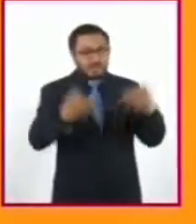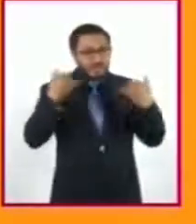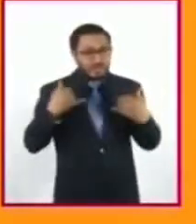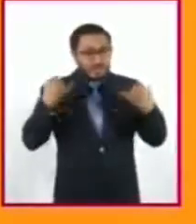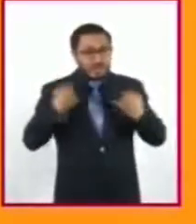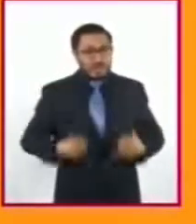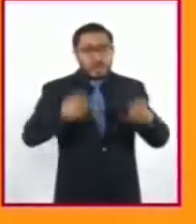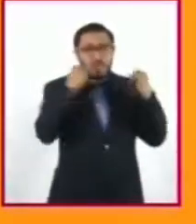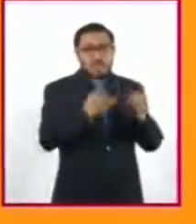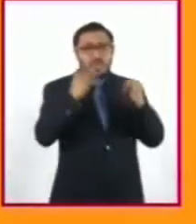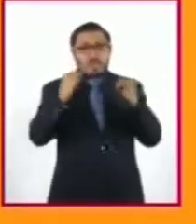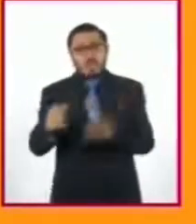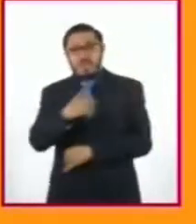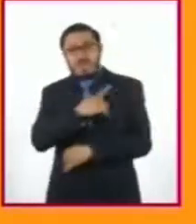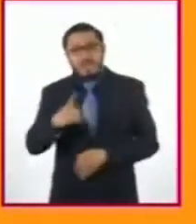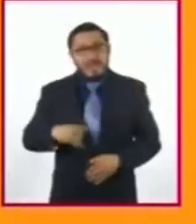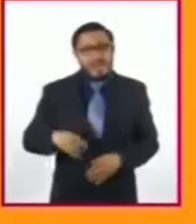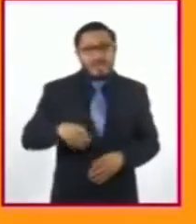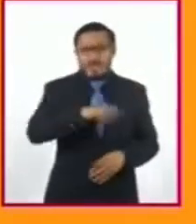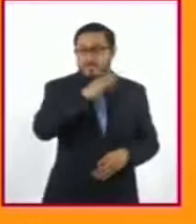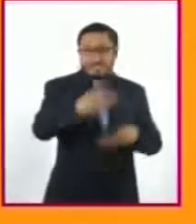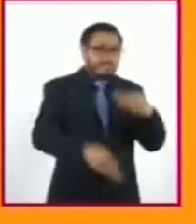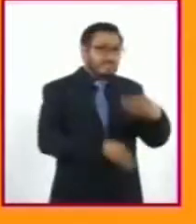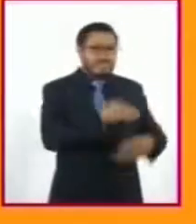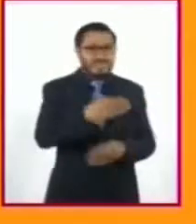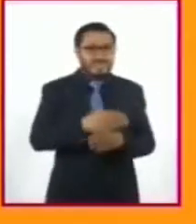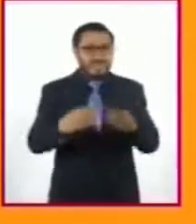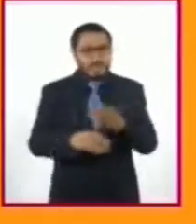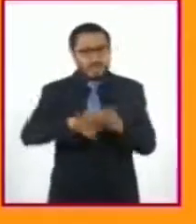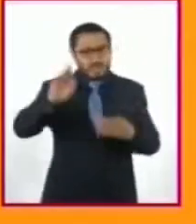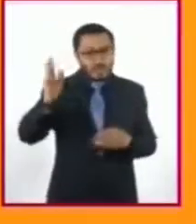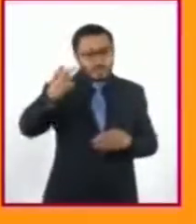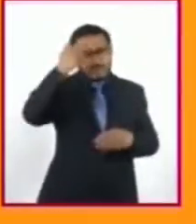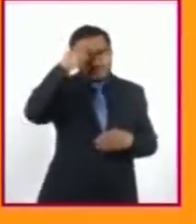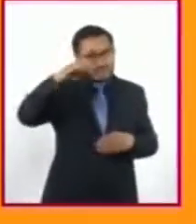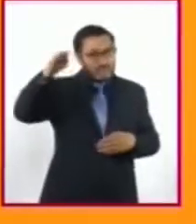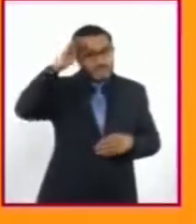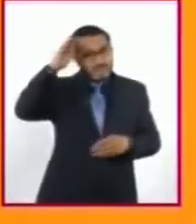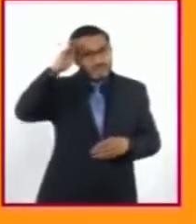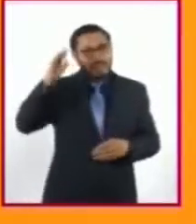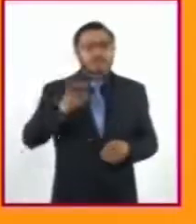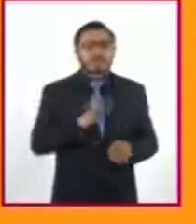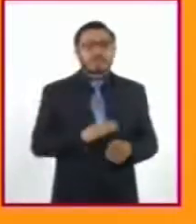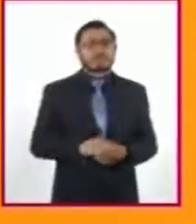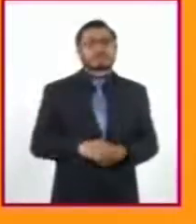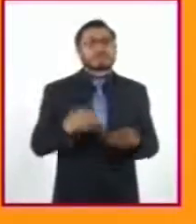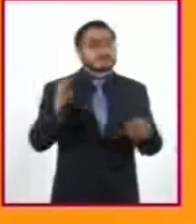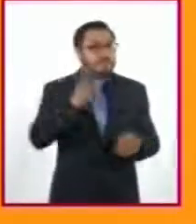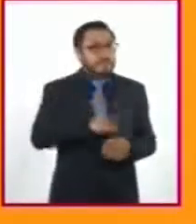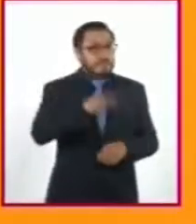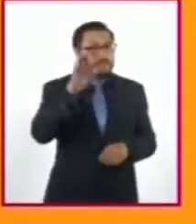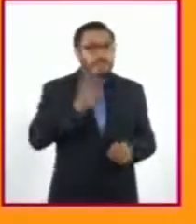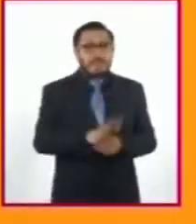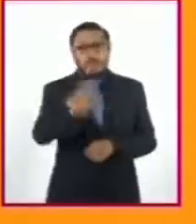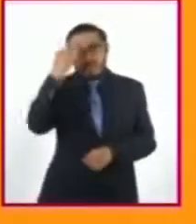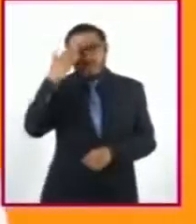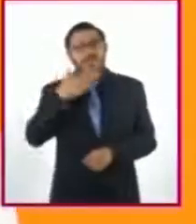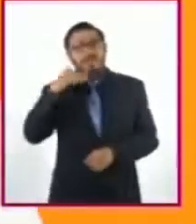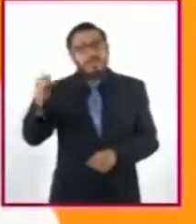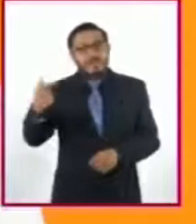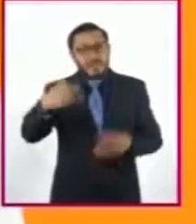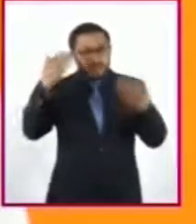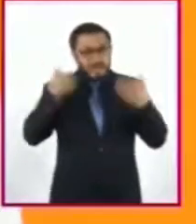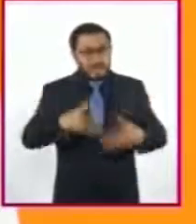deben considerarse todos los rasgos que definen la identidad y especialmente aquellas capacidades con las que